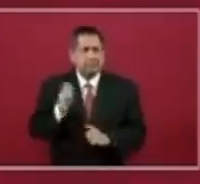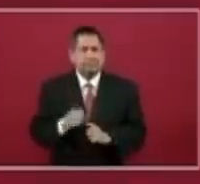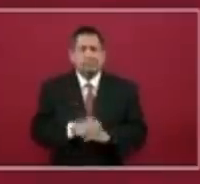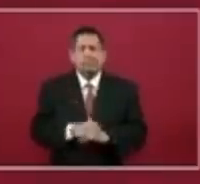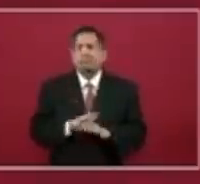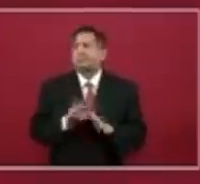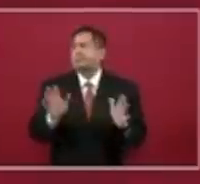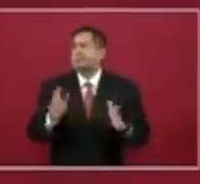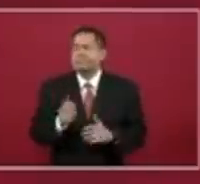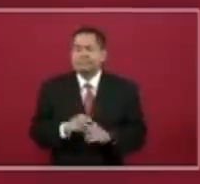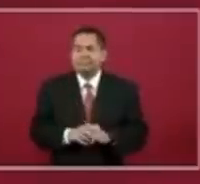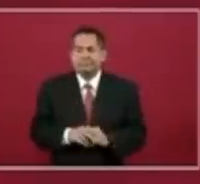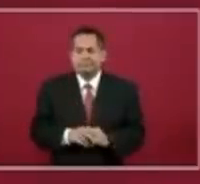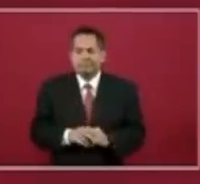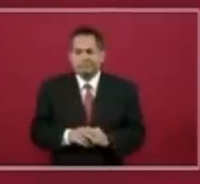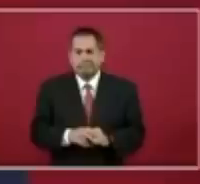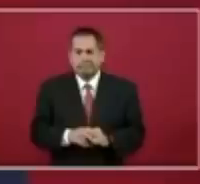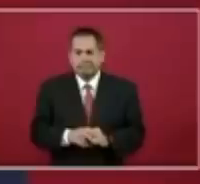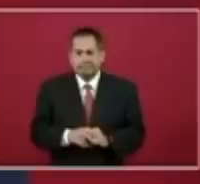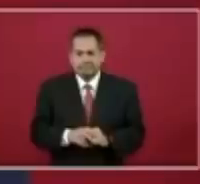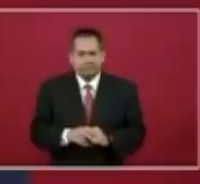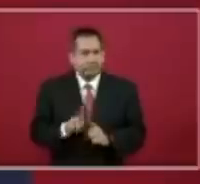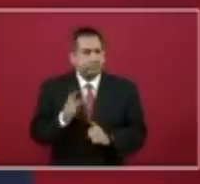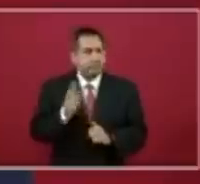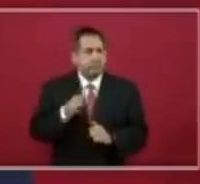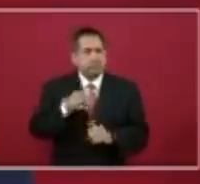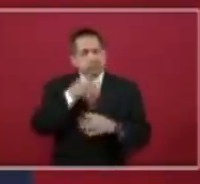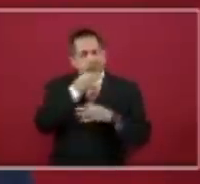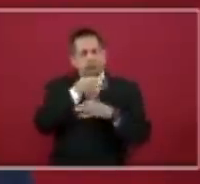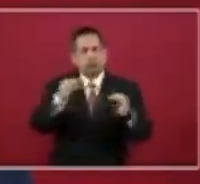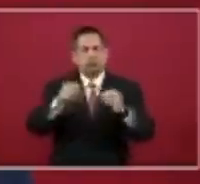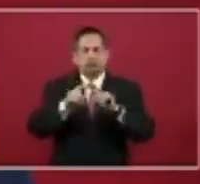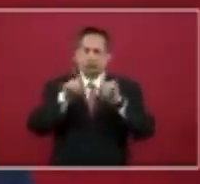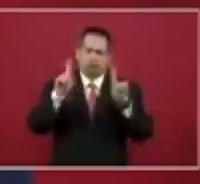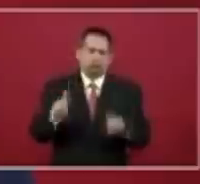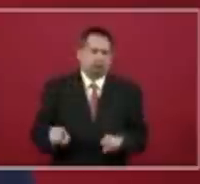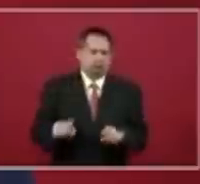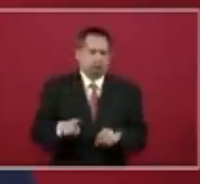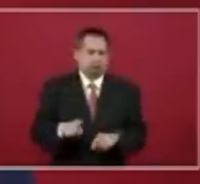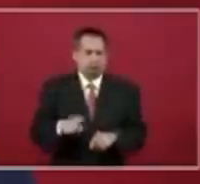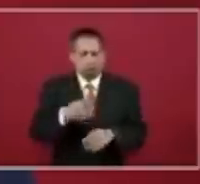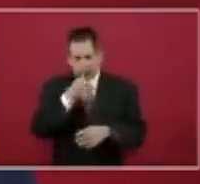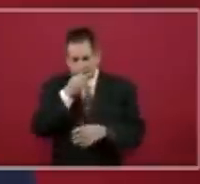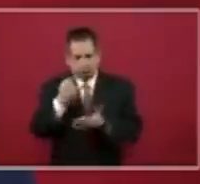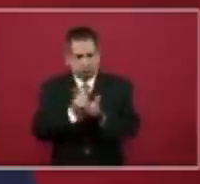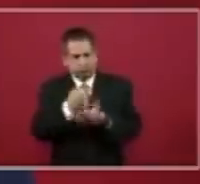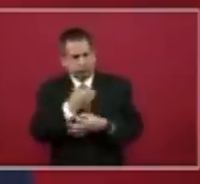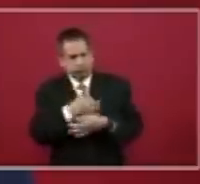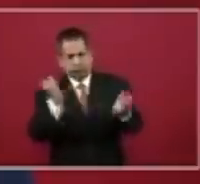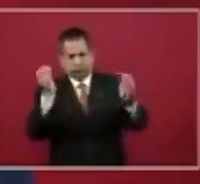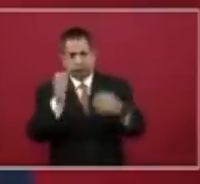ya di a conocer un memorándum